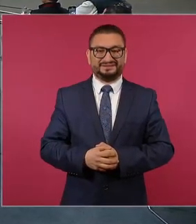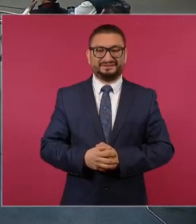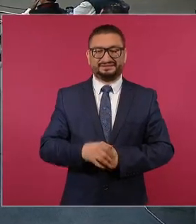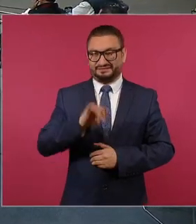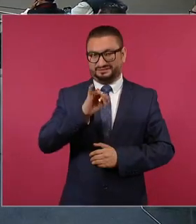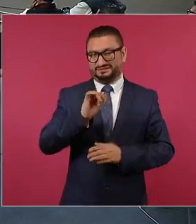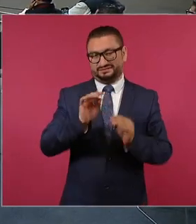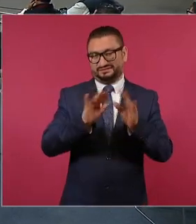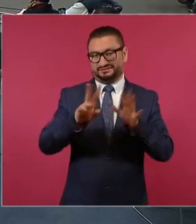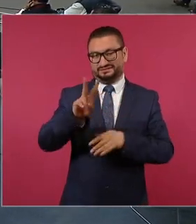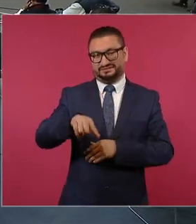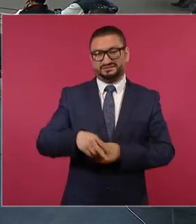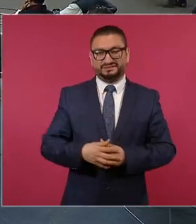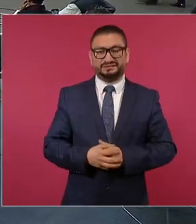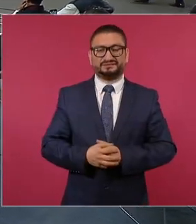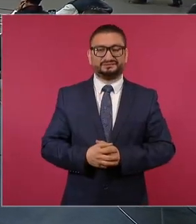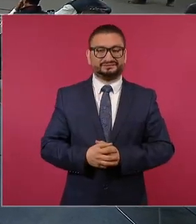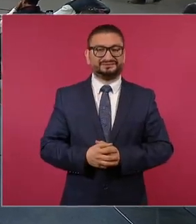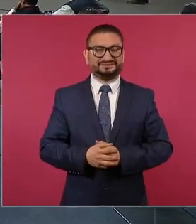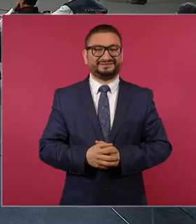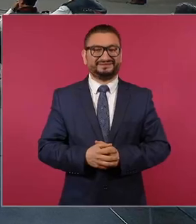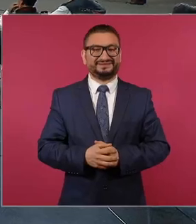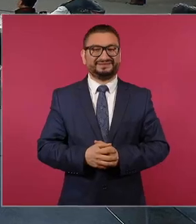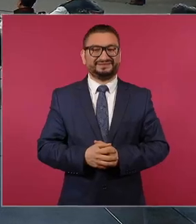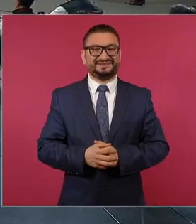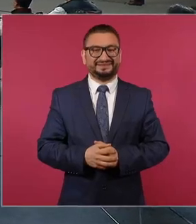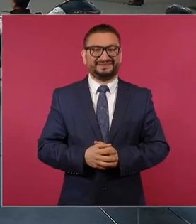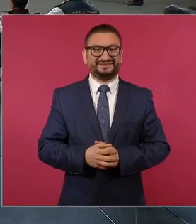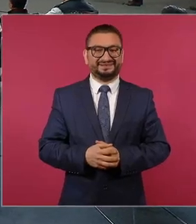sin duda, ¿no? Ajá.